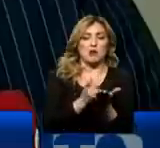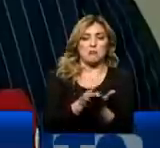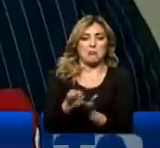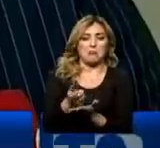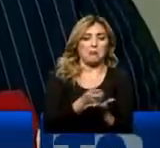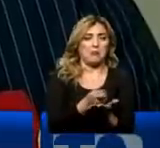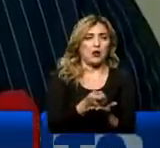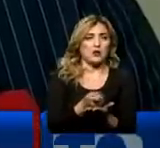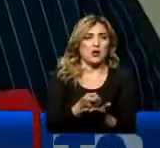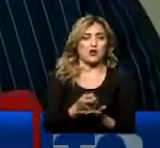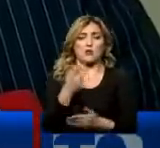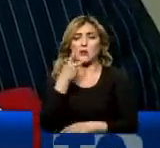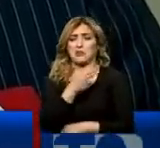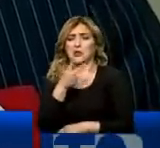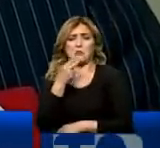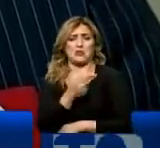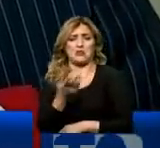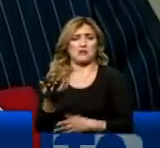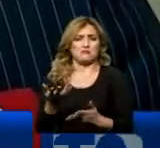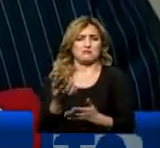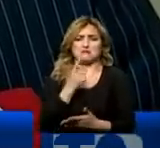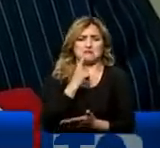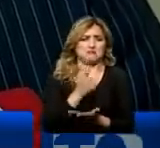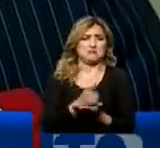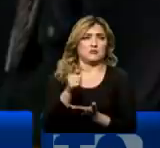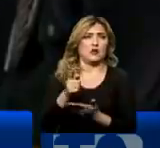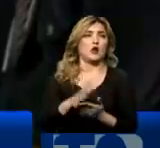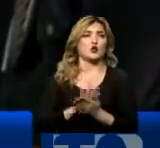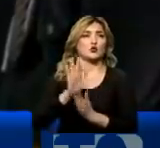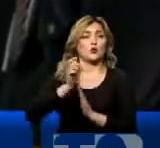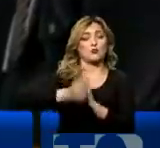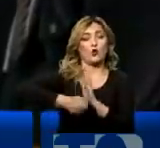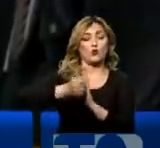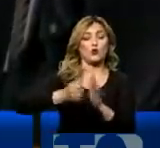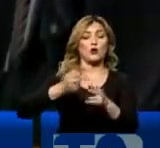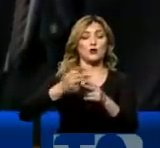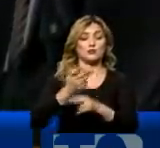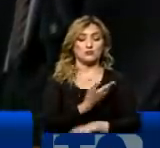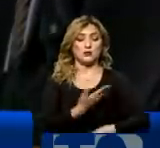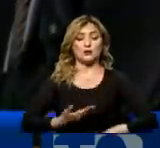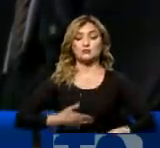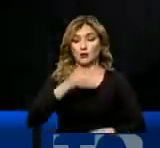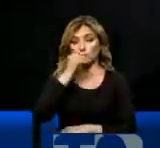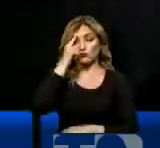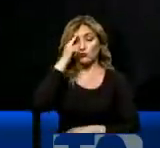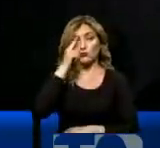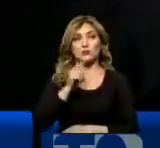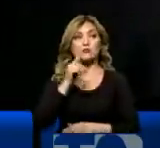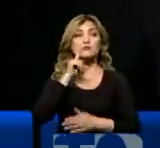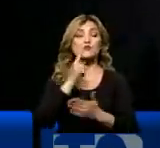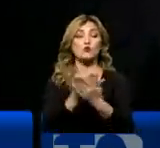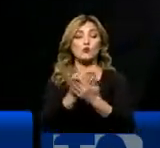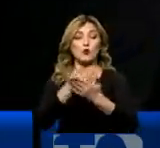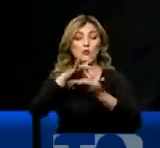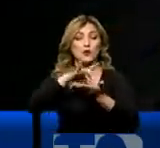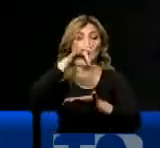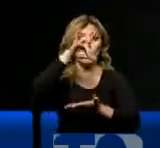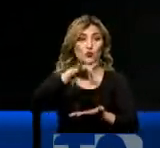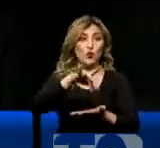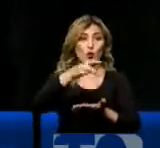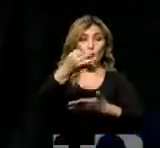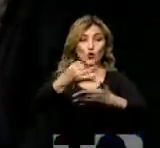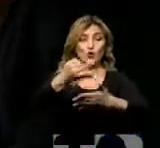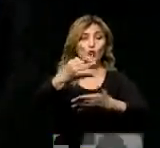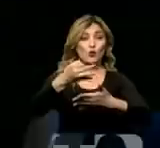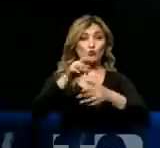aportes, ni siquiera la defensa del expresidente Rafael Correa. En su intención de incluir como prueba un disco duro con el supuesto archivo original